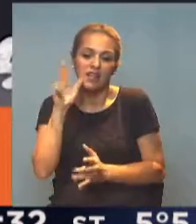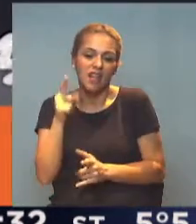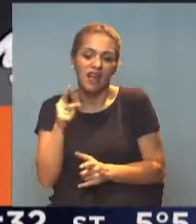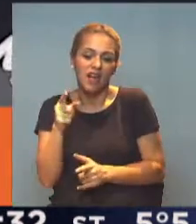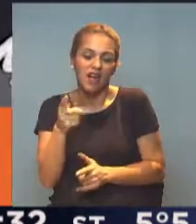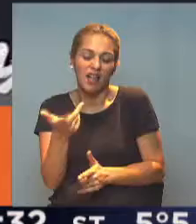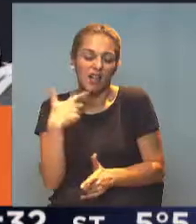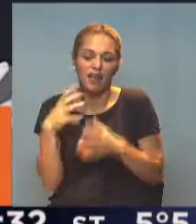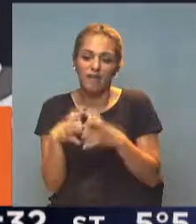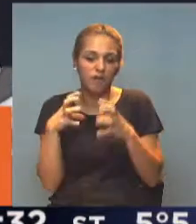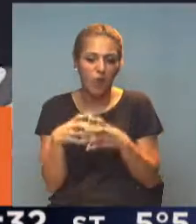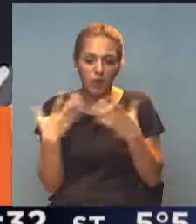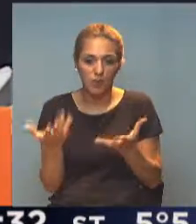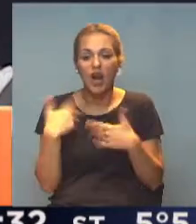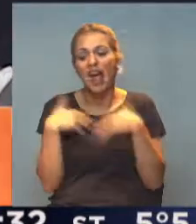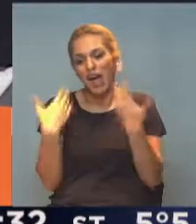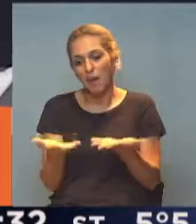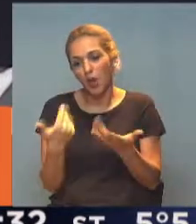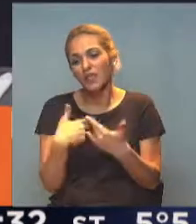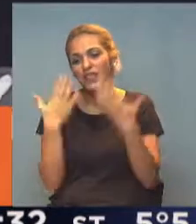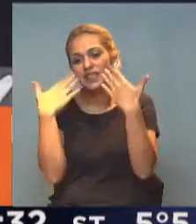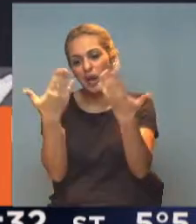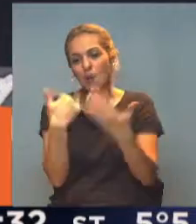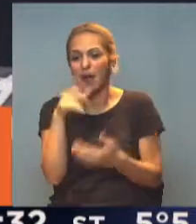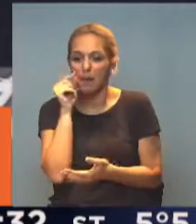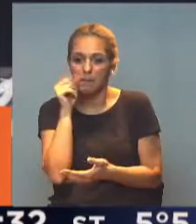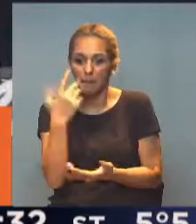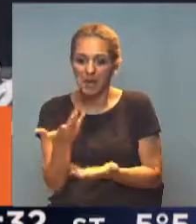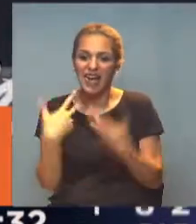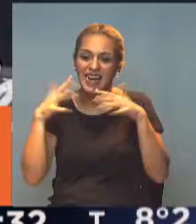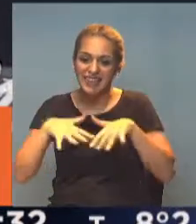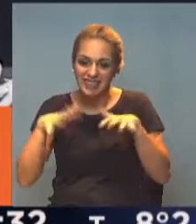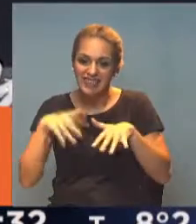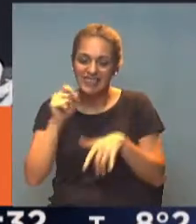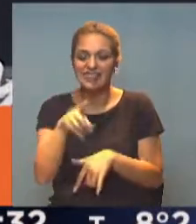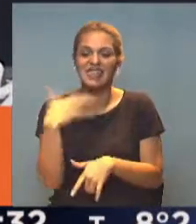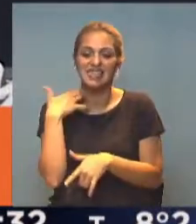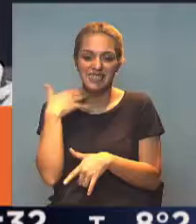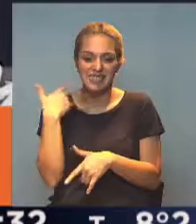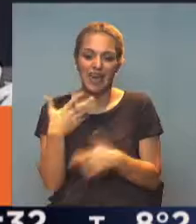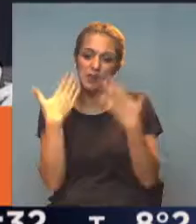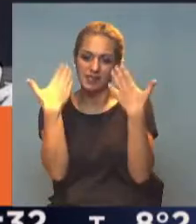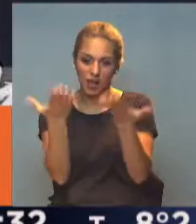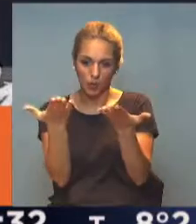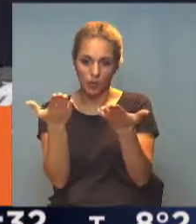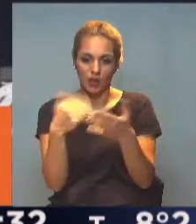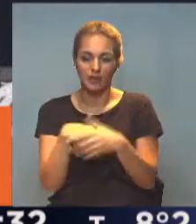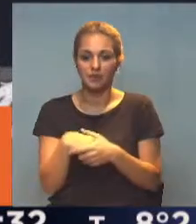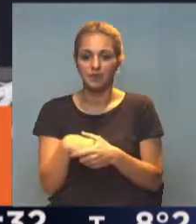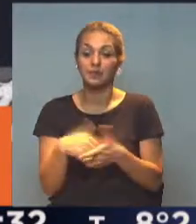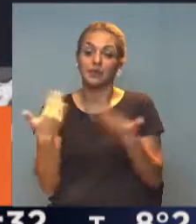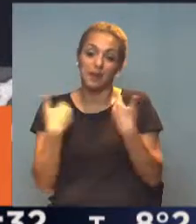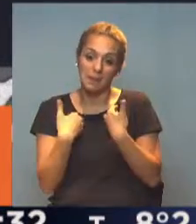a saludar a todos los padres y a todos los padres que son hinchas de Nueva Chicago. En mi